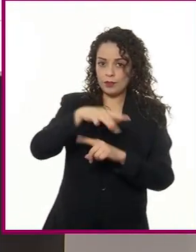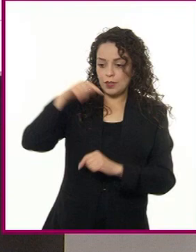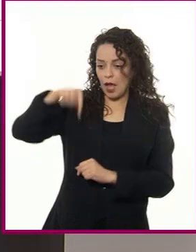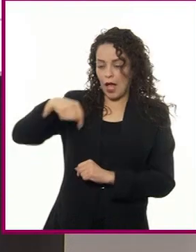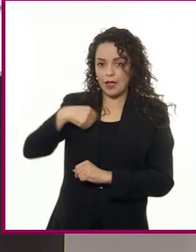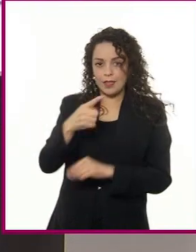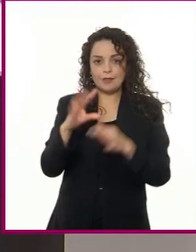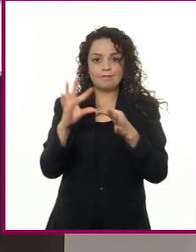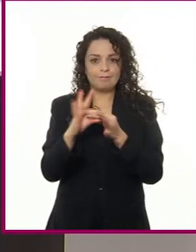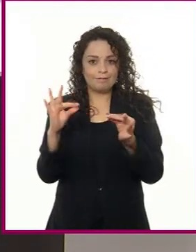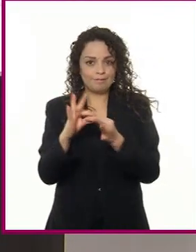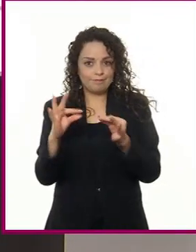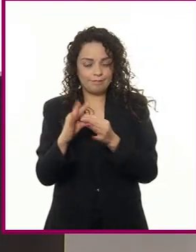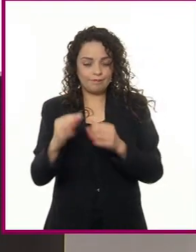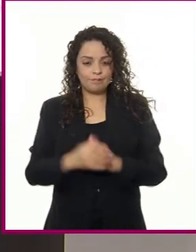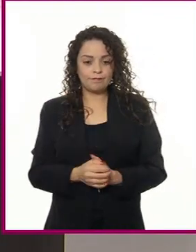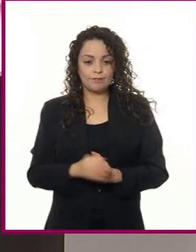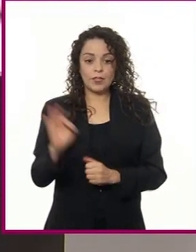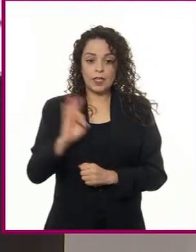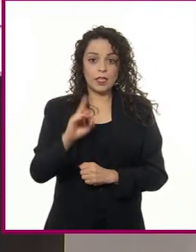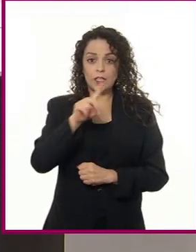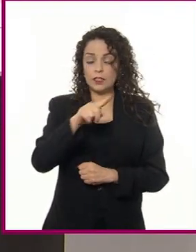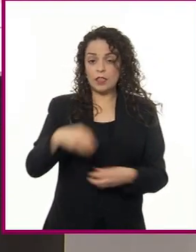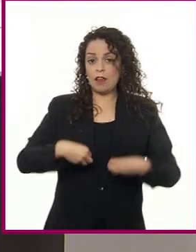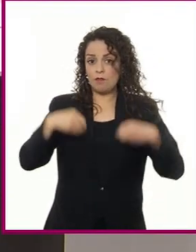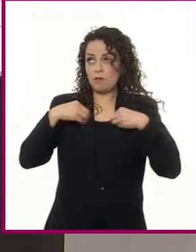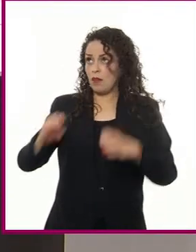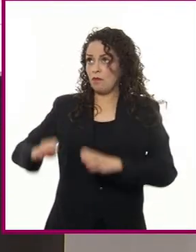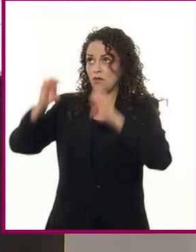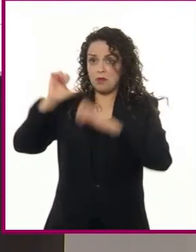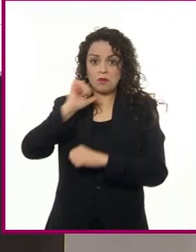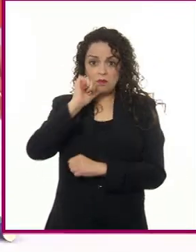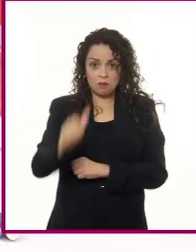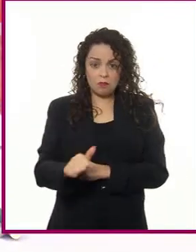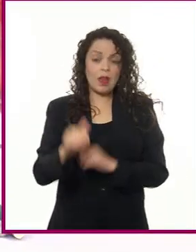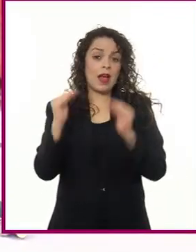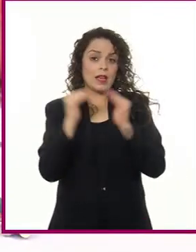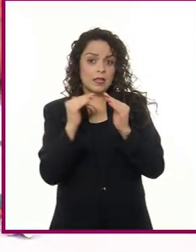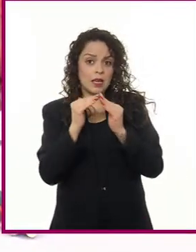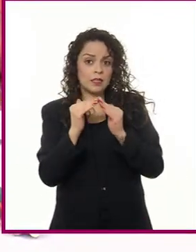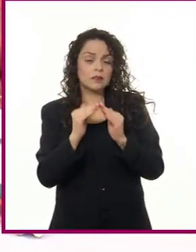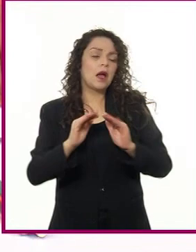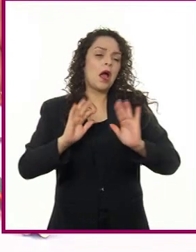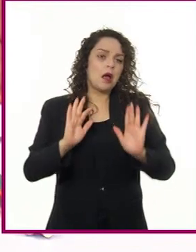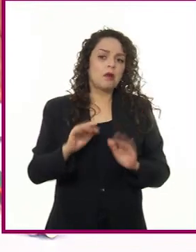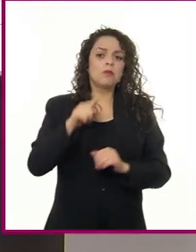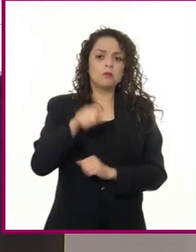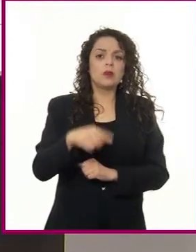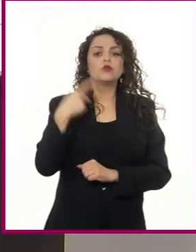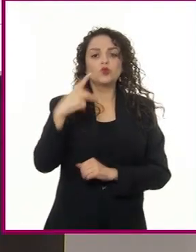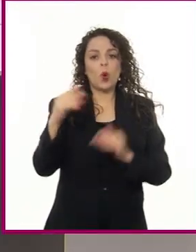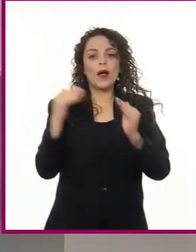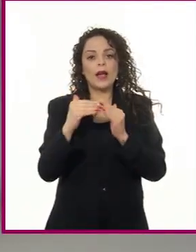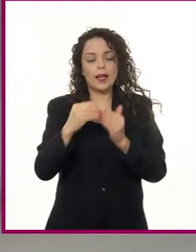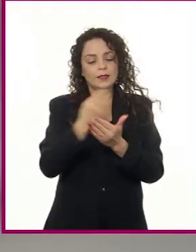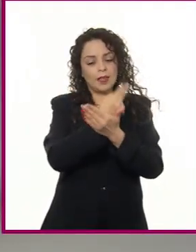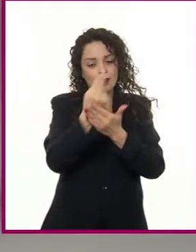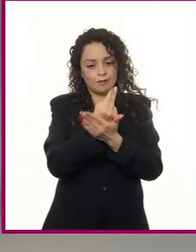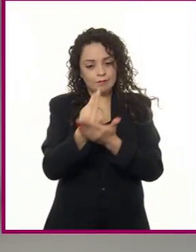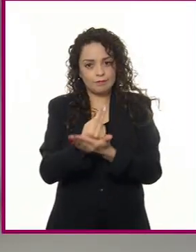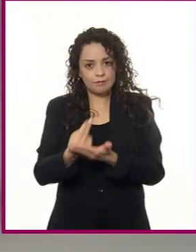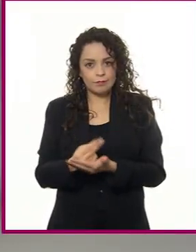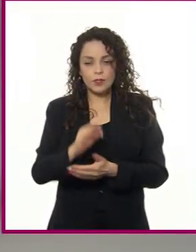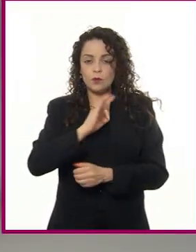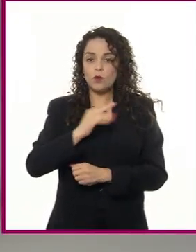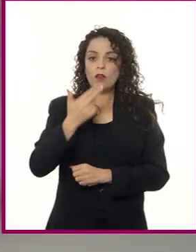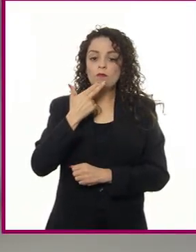aquí. Si no viven en un edificio y viven en casa, su boceto tendrá que ser de su casa. Pueden utilizar